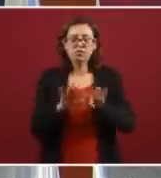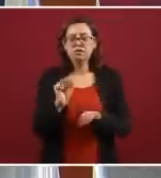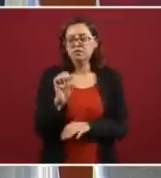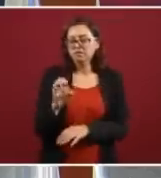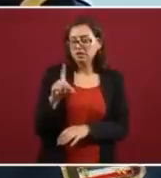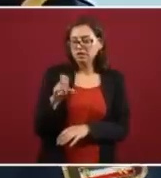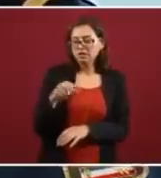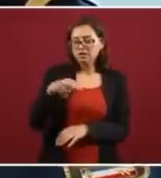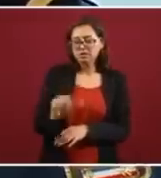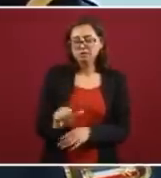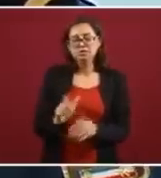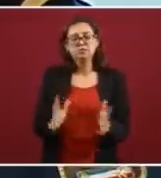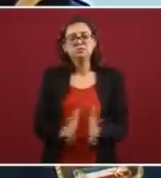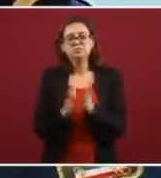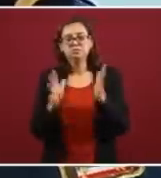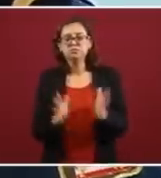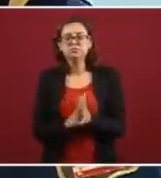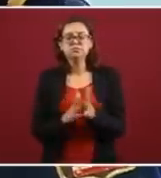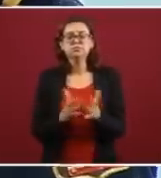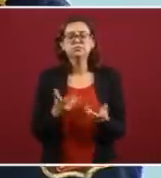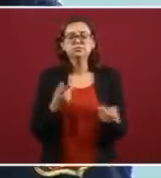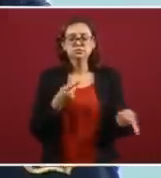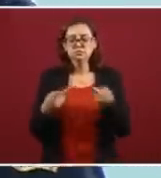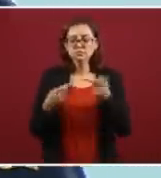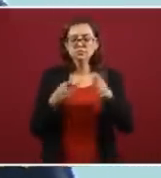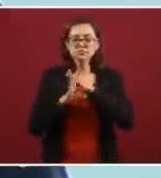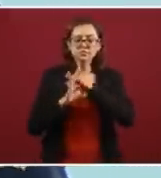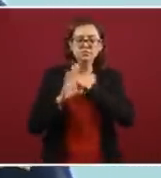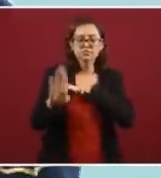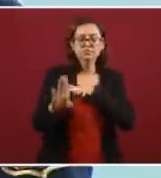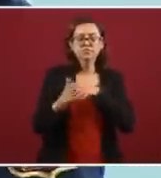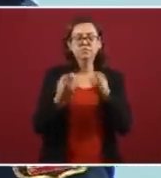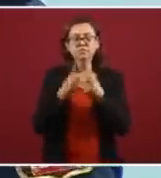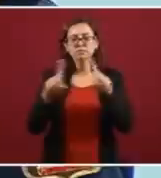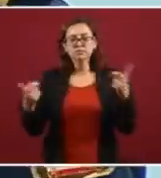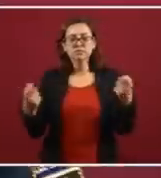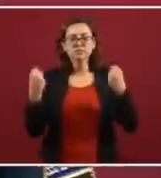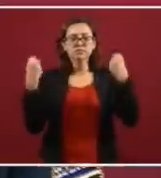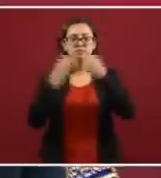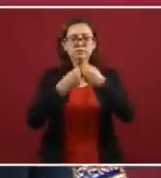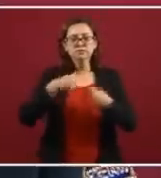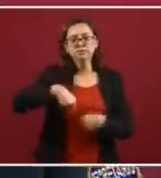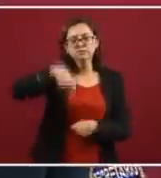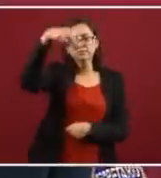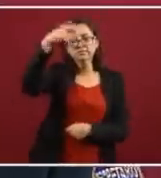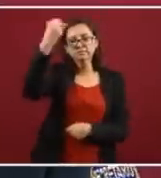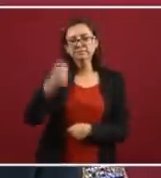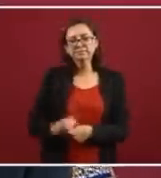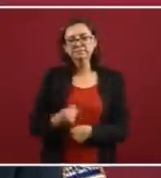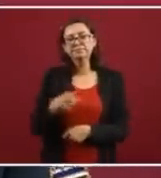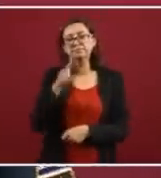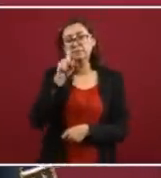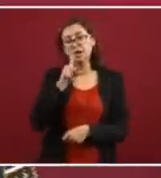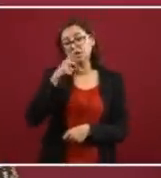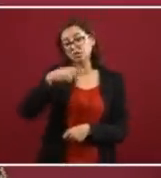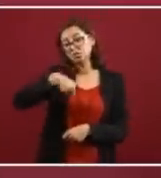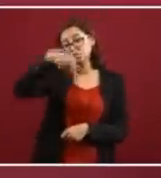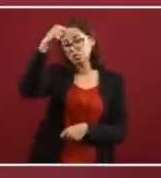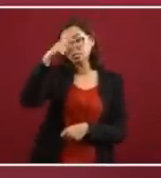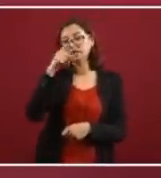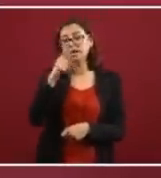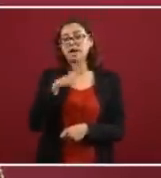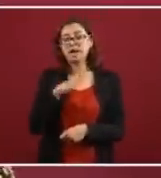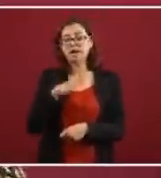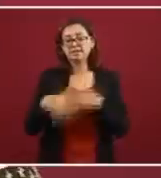están involucradas es el Plan de Migración y Desarrollo en las fronteras norte y sur. En la frontera norte se tienen